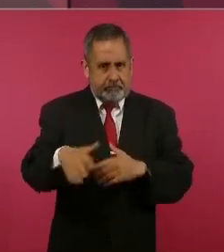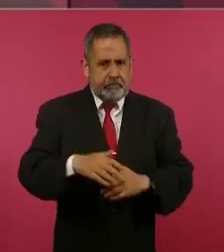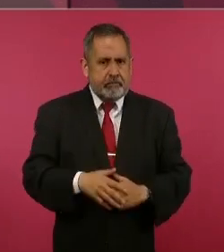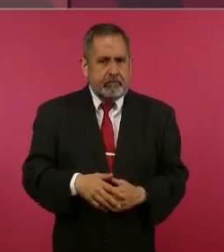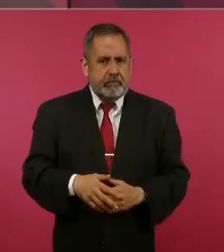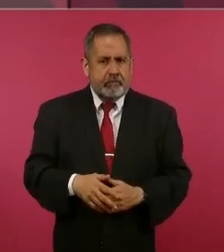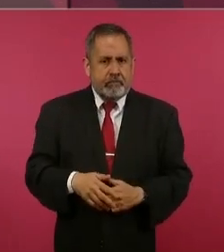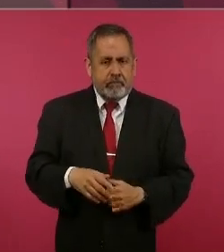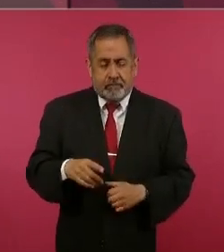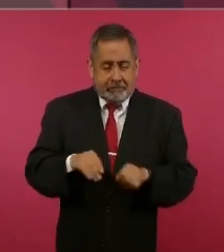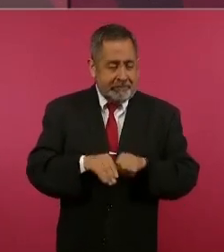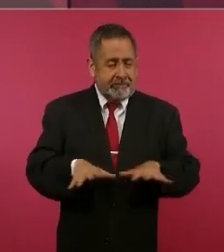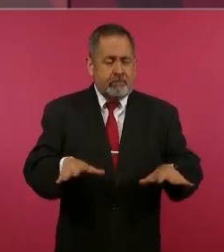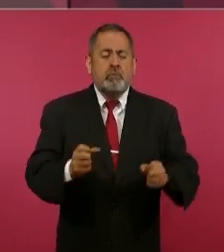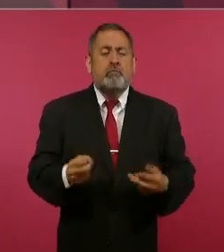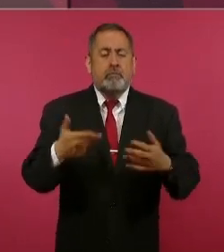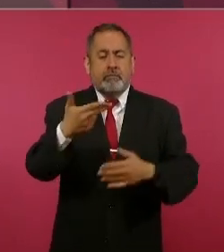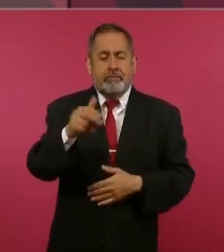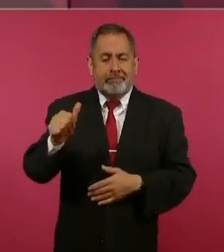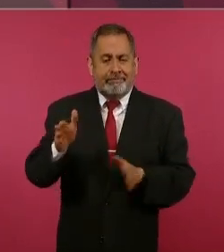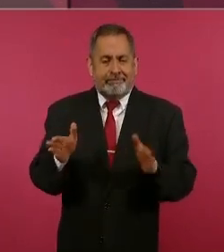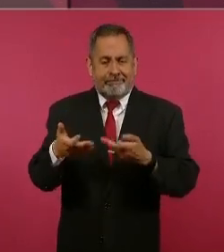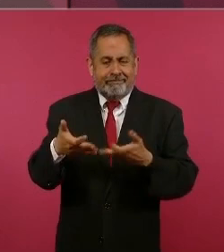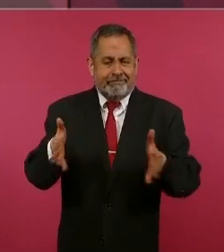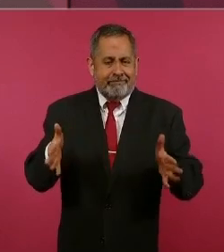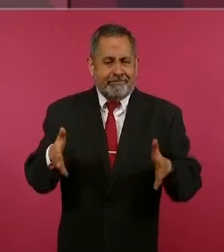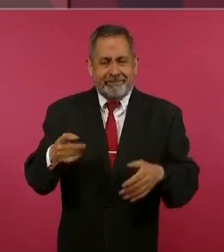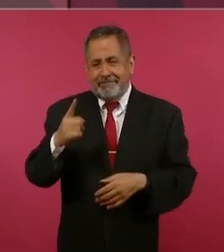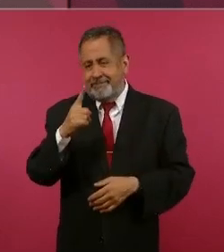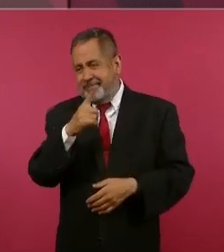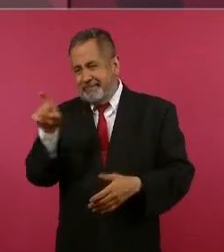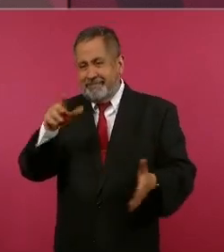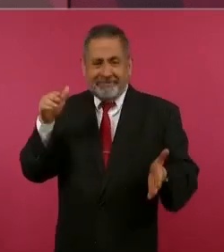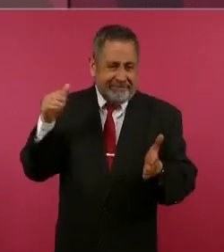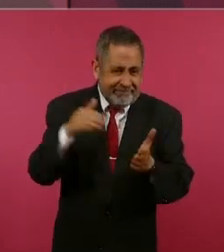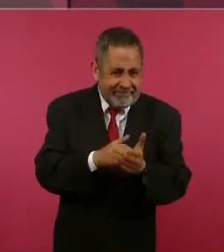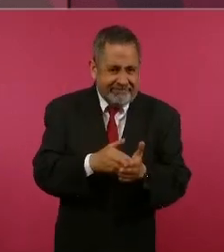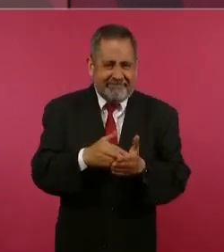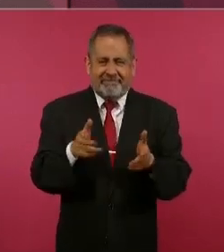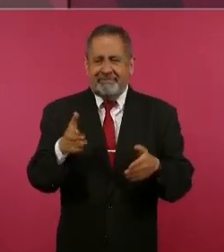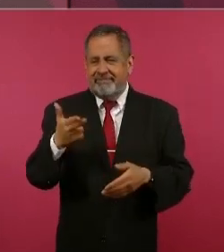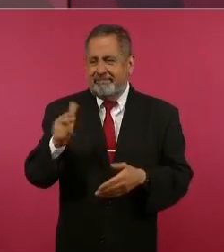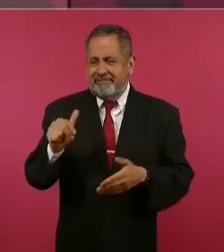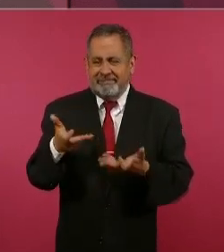¿Saben para cuántas hectáreas? Para 100,000 hectáreas de riego.